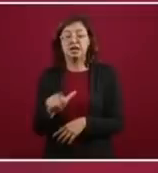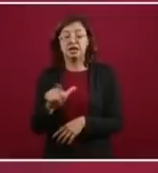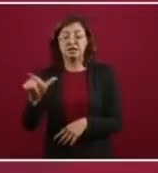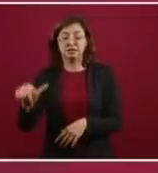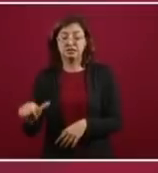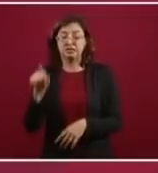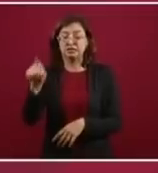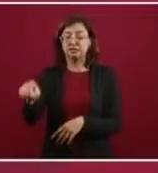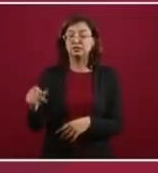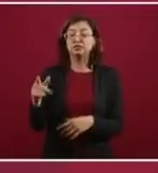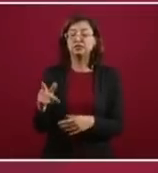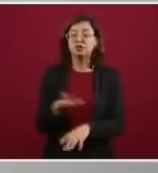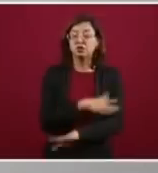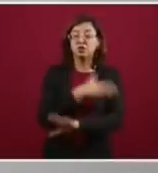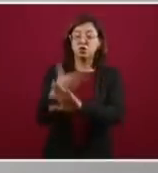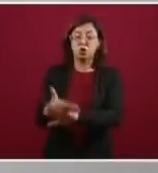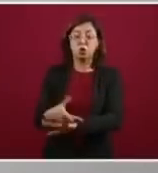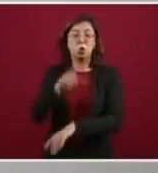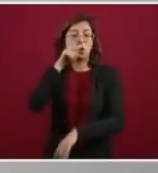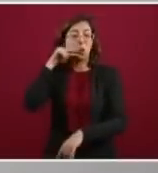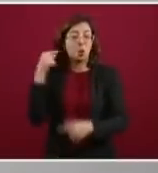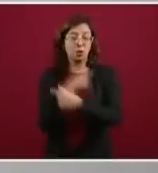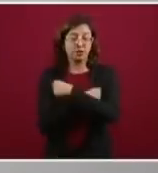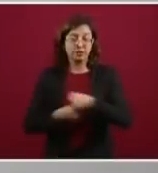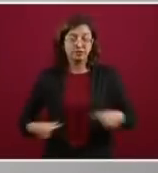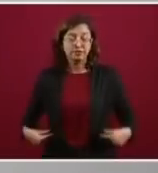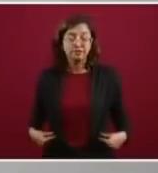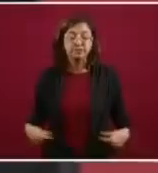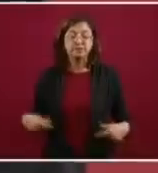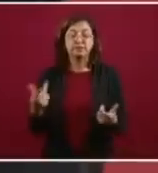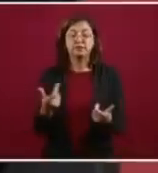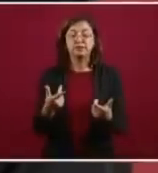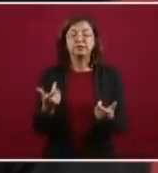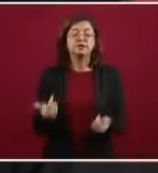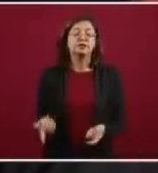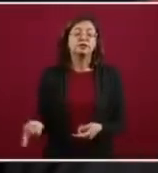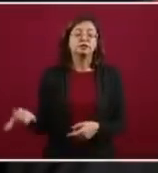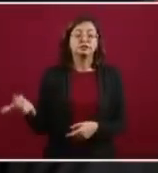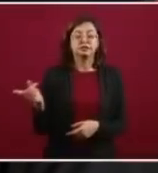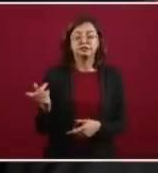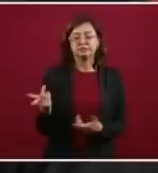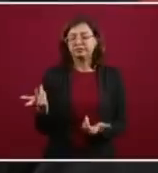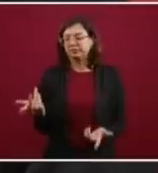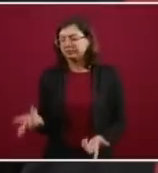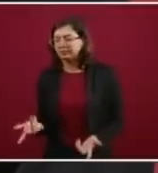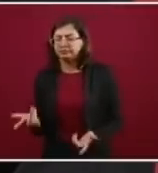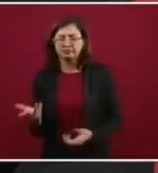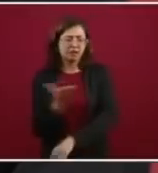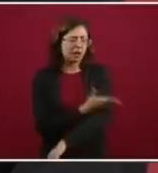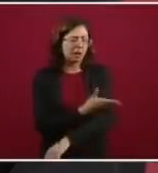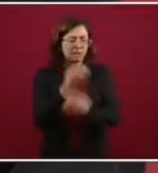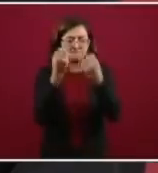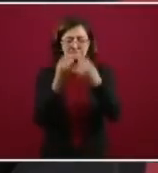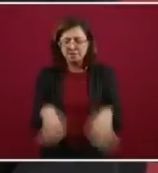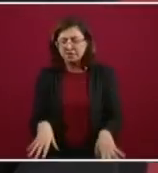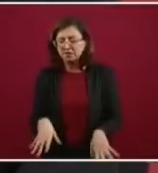enfrentando a las tropas de Francisco Villa, sus hombres buscaban y